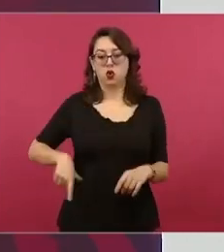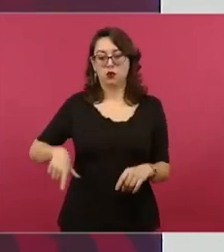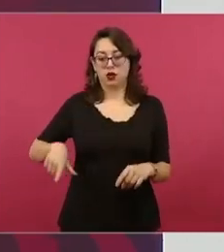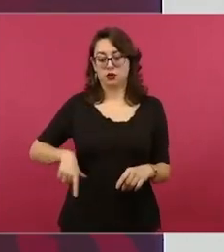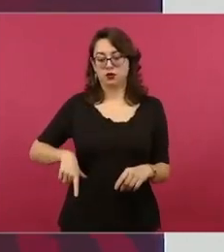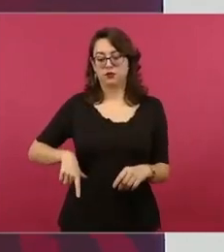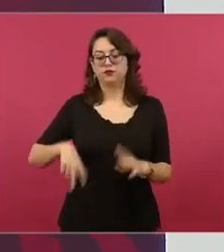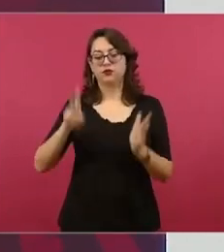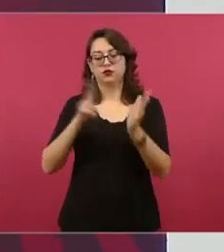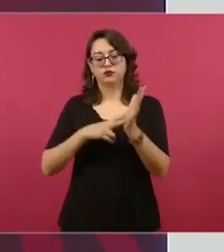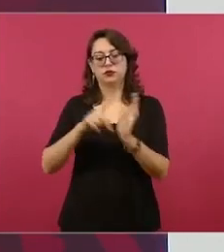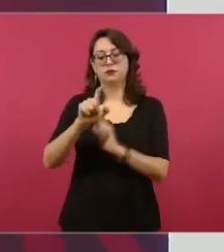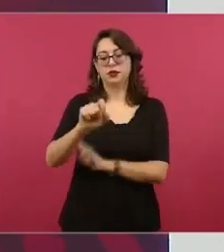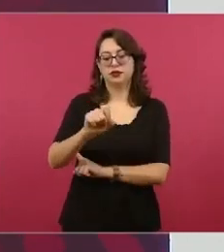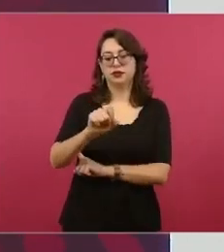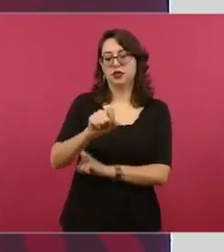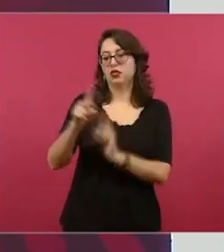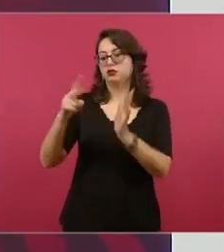a la realidad.